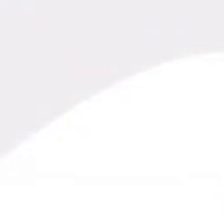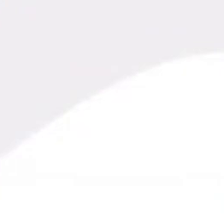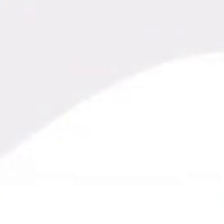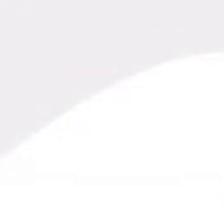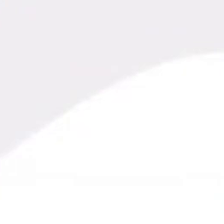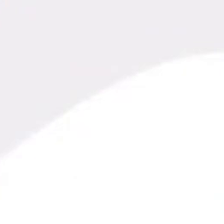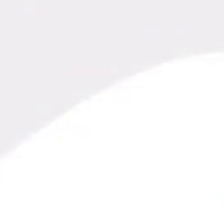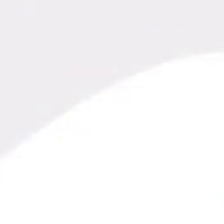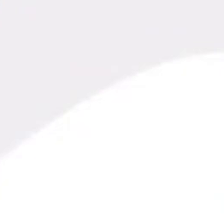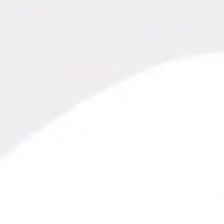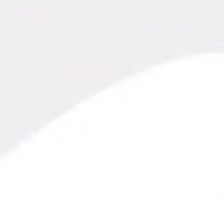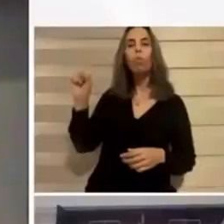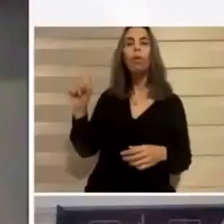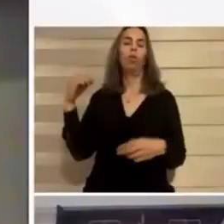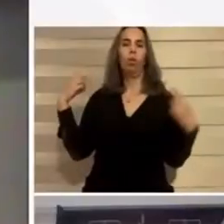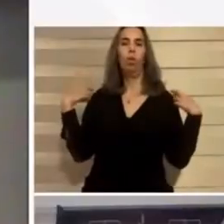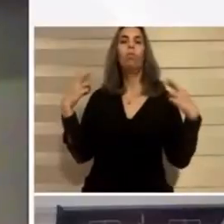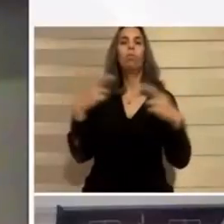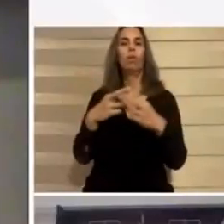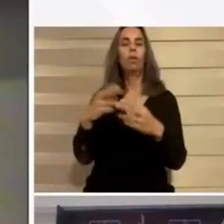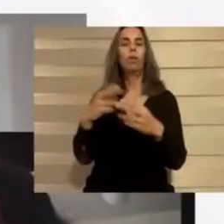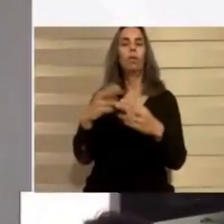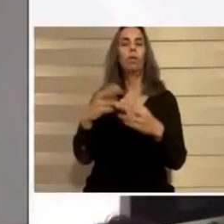Illescas. Adelante, maestro.